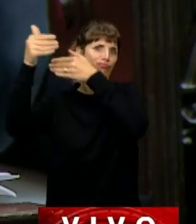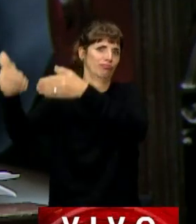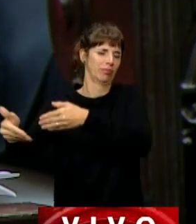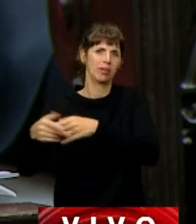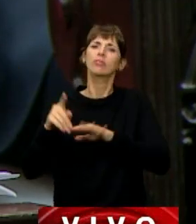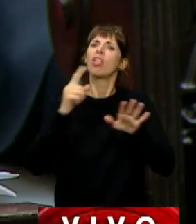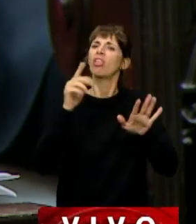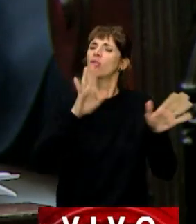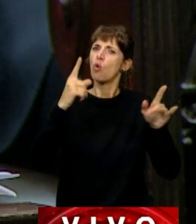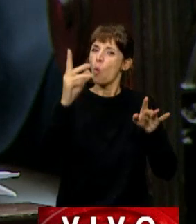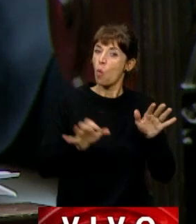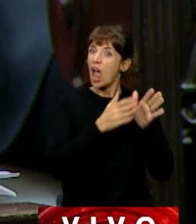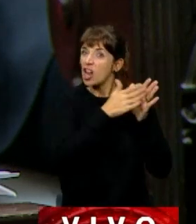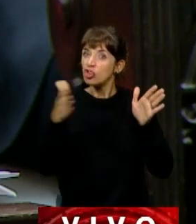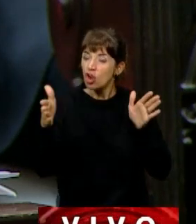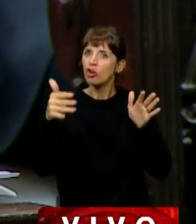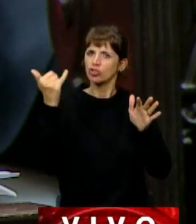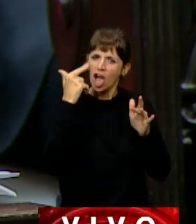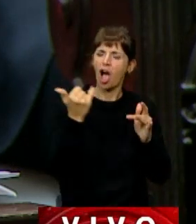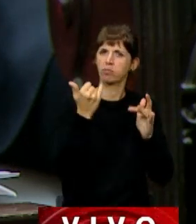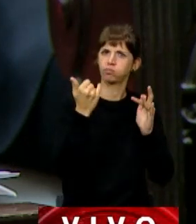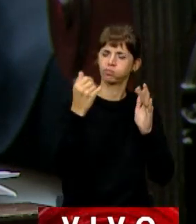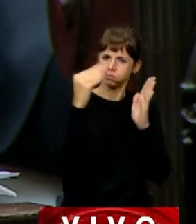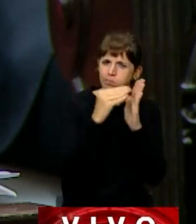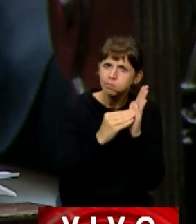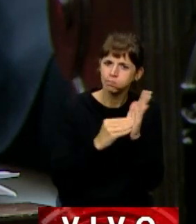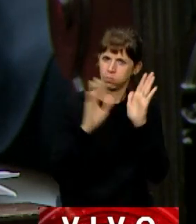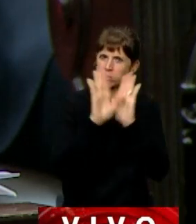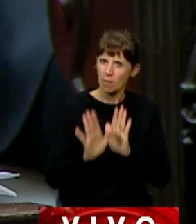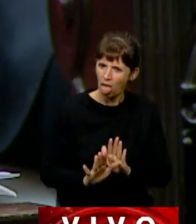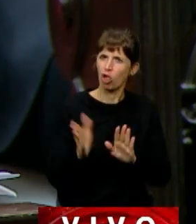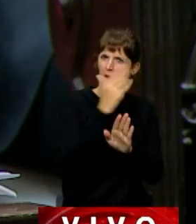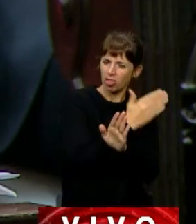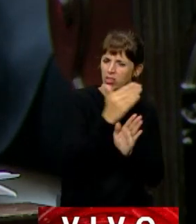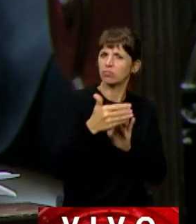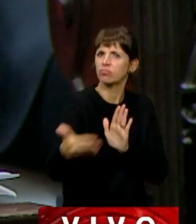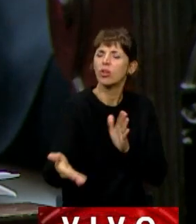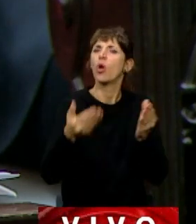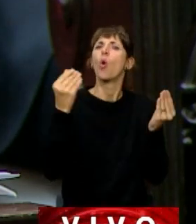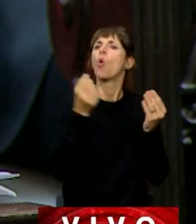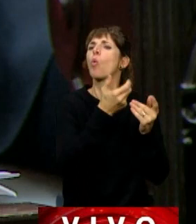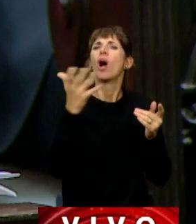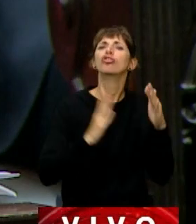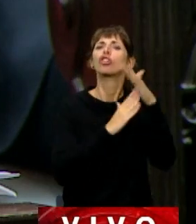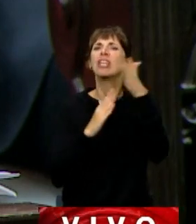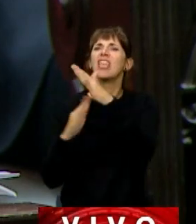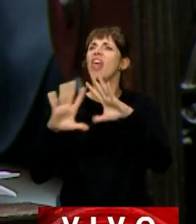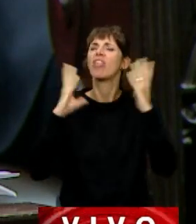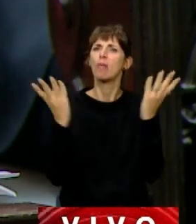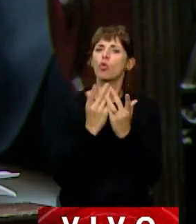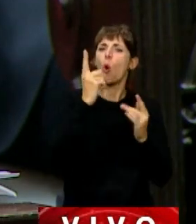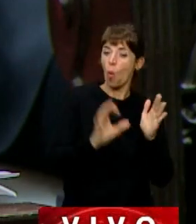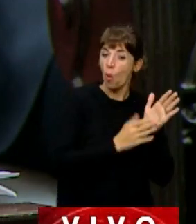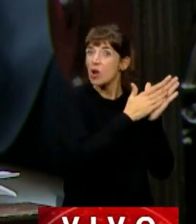año tenemos agenda para mostrar cuántos líderes del mundo estuvieron en un año con